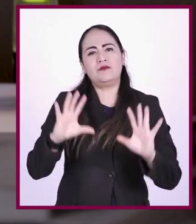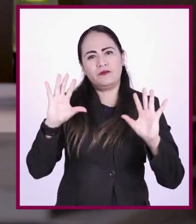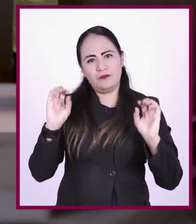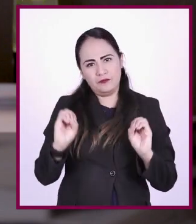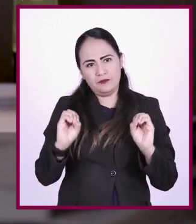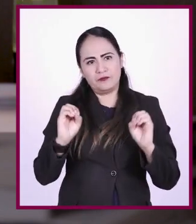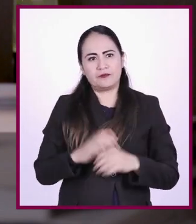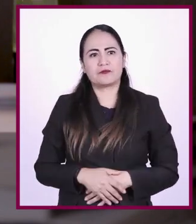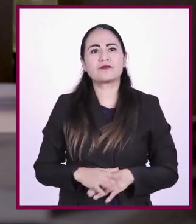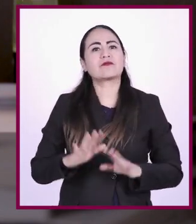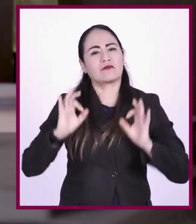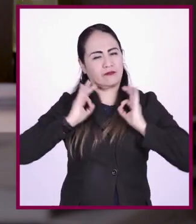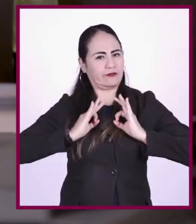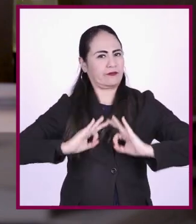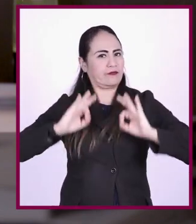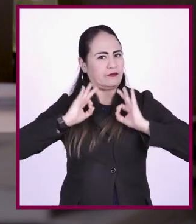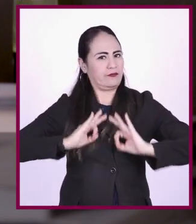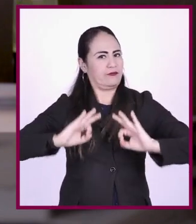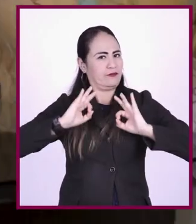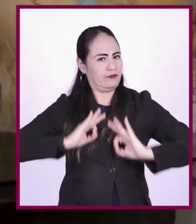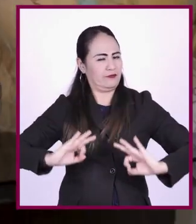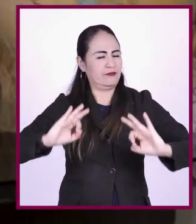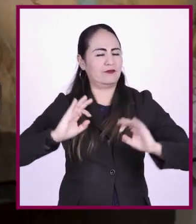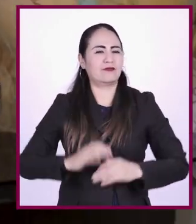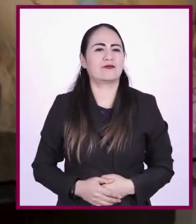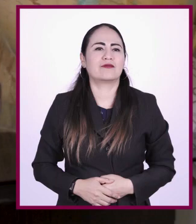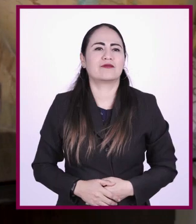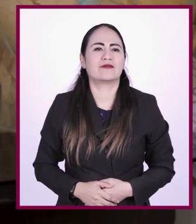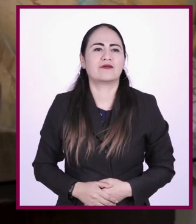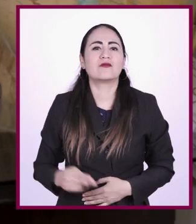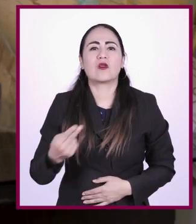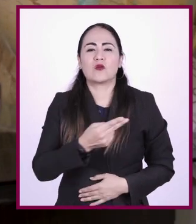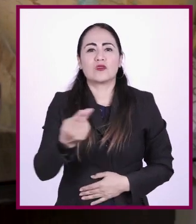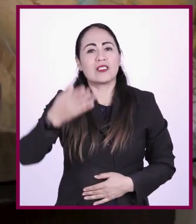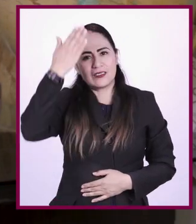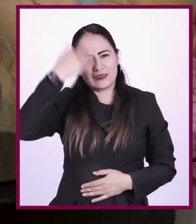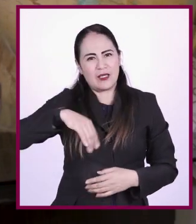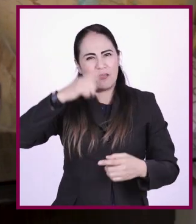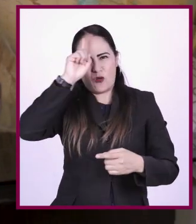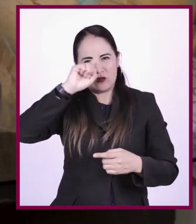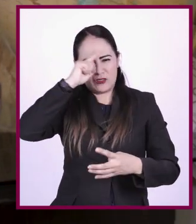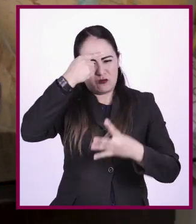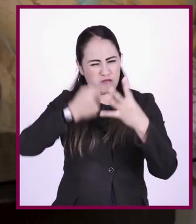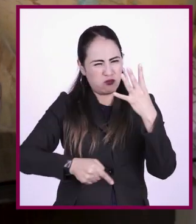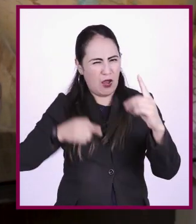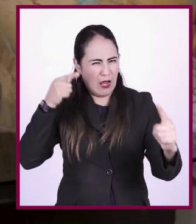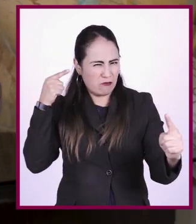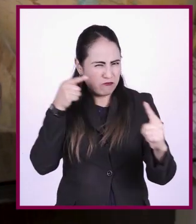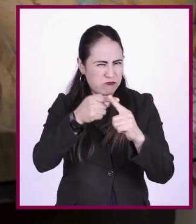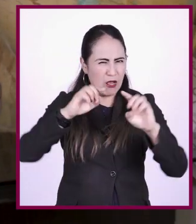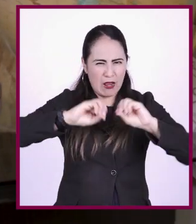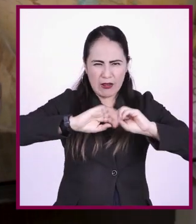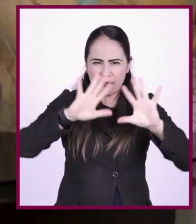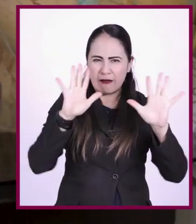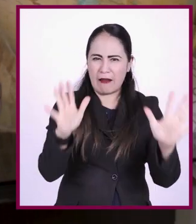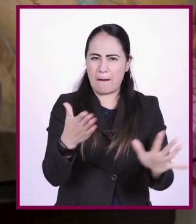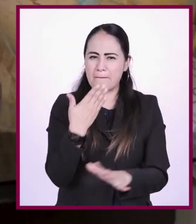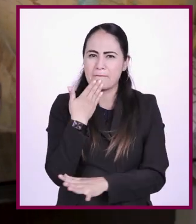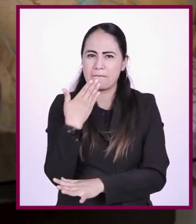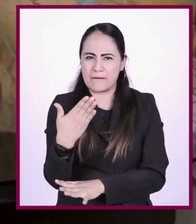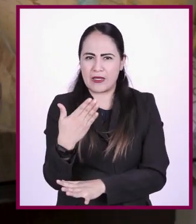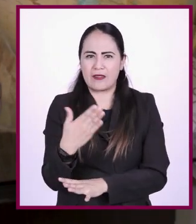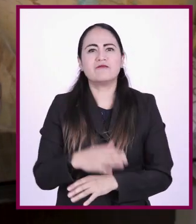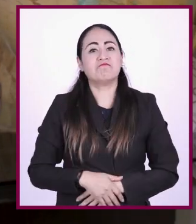como nosotros le llamamos, el vamos a calmarnos. Yeah. Y como saben, estos consejos ninja son claros,